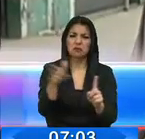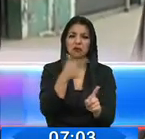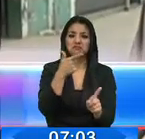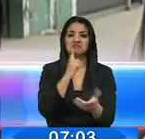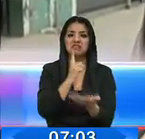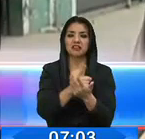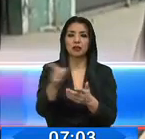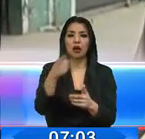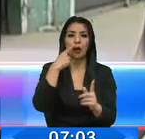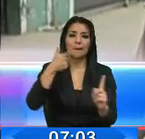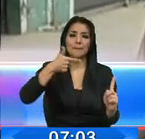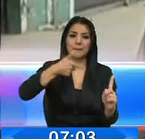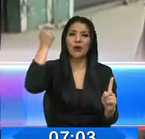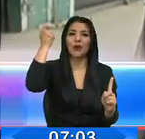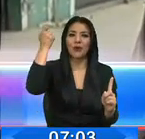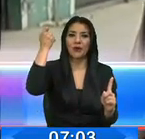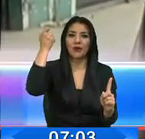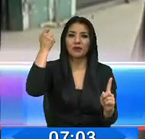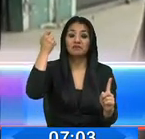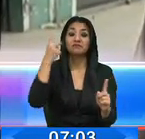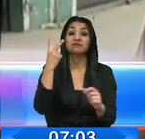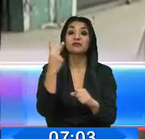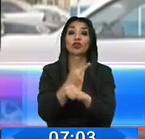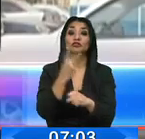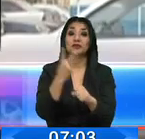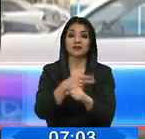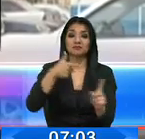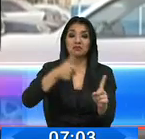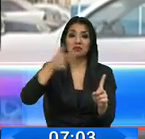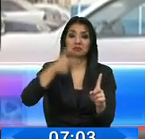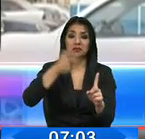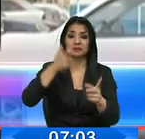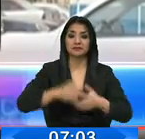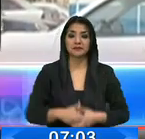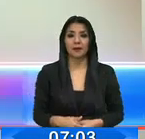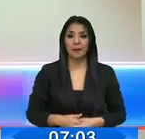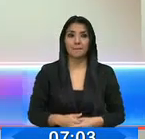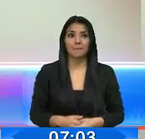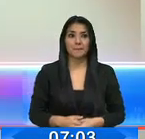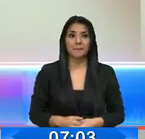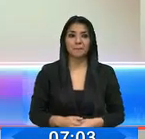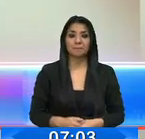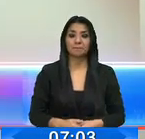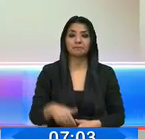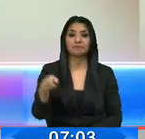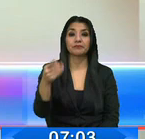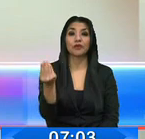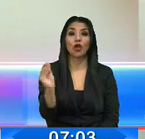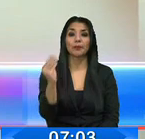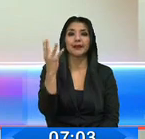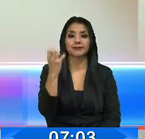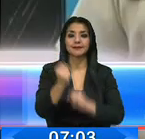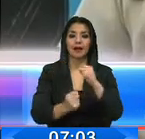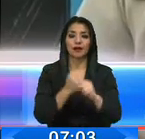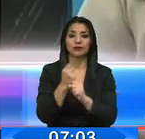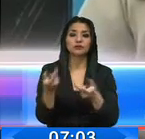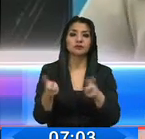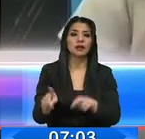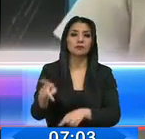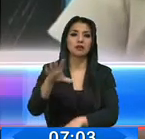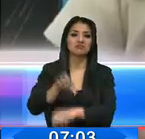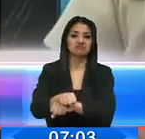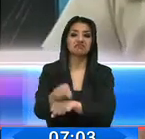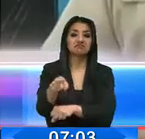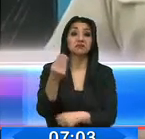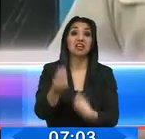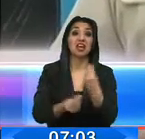dispárala, y uno de ellos desarrajó 2 disparos de fuego. Entre los detenidos está un menor de 15 años. Indagan cuál sería su